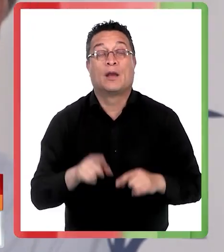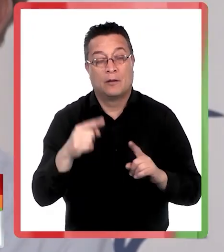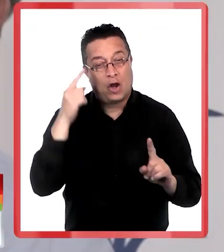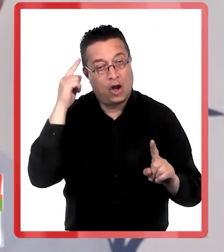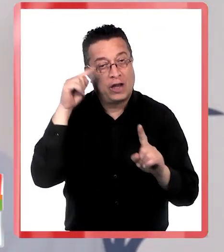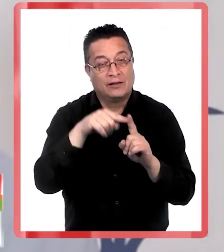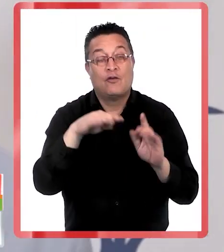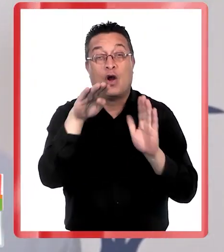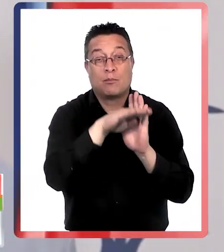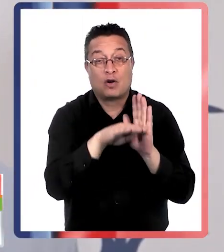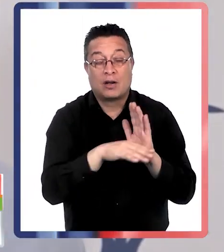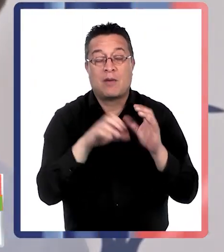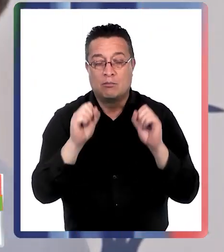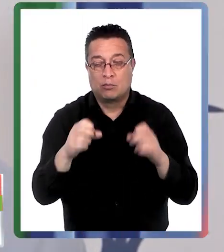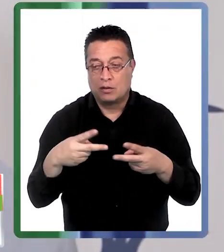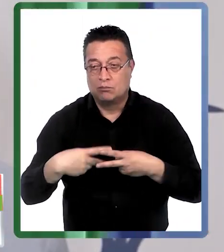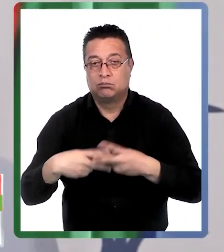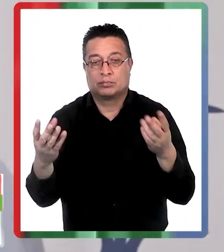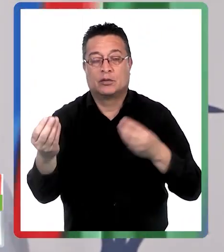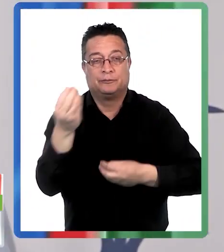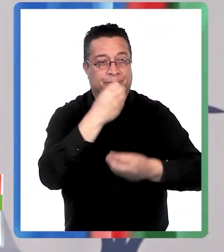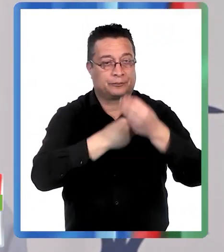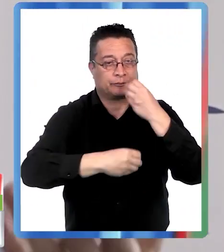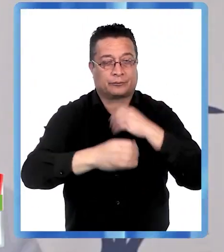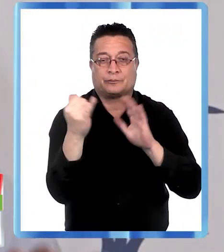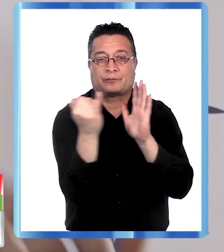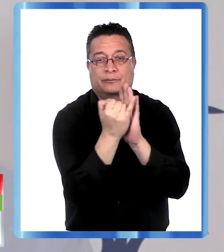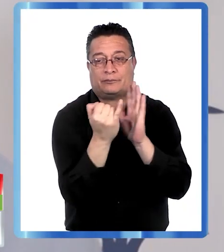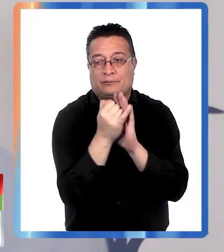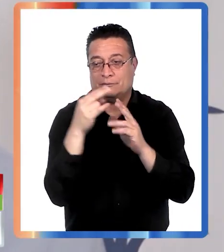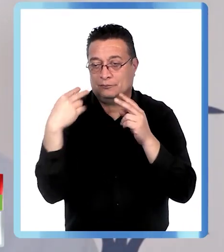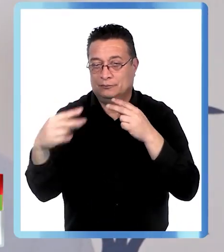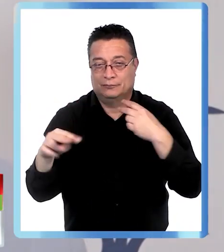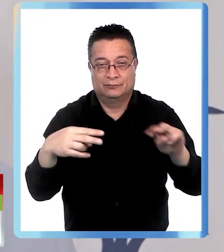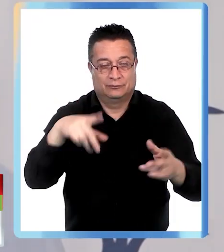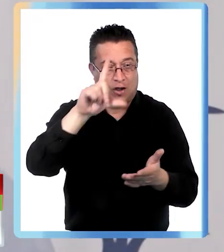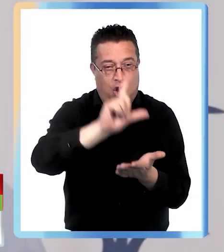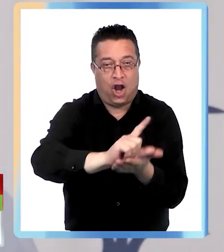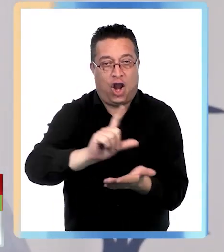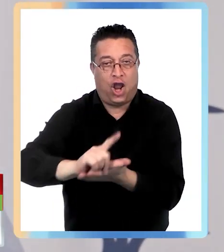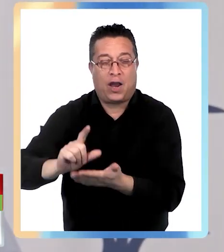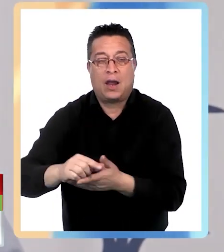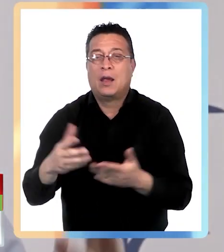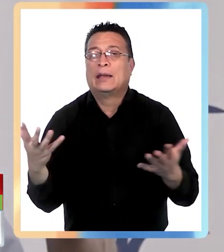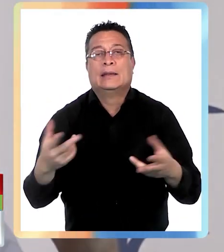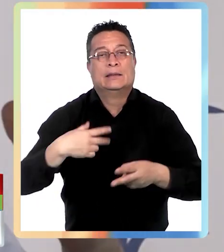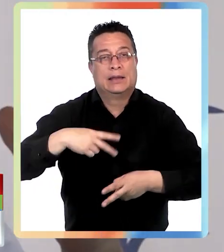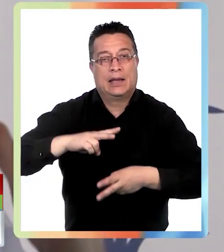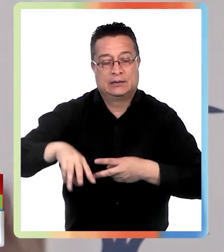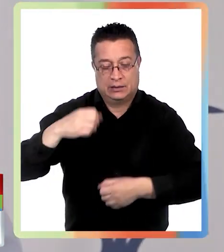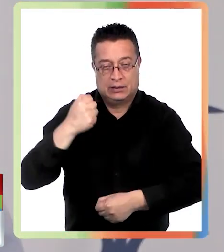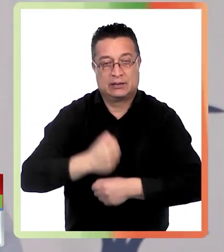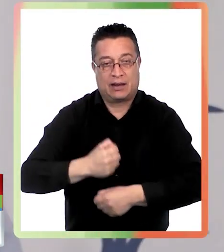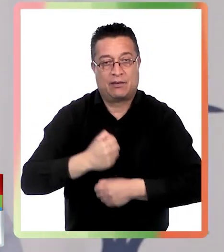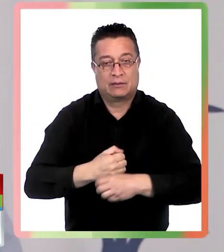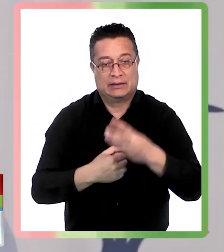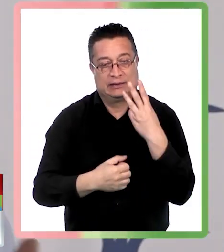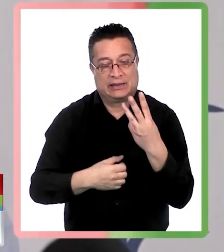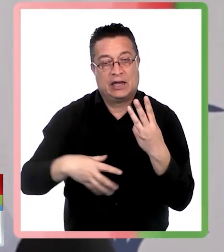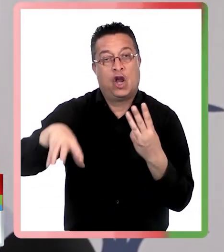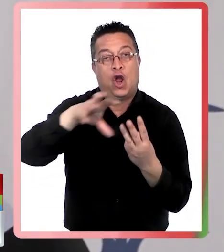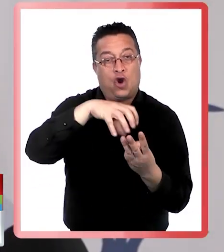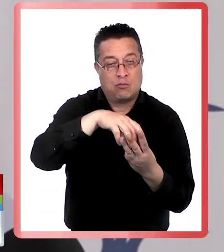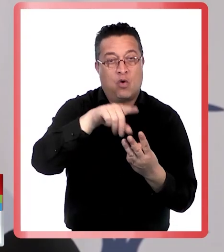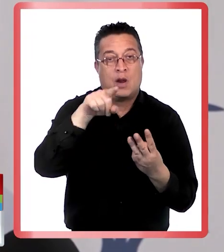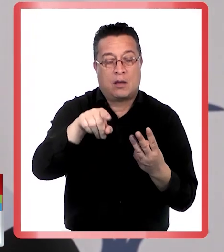es de ofertar una gastronomía con identidad local eh Para eso qué vamos a hacer vamos a trabajar con tres comunas que son